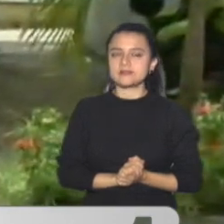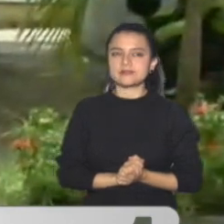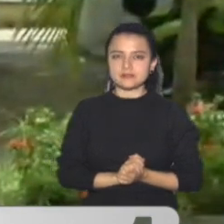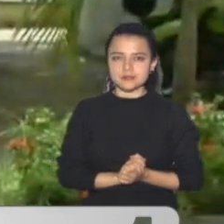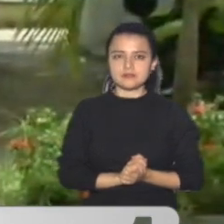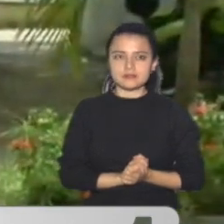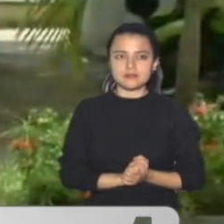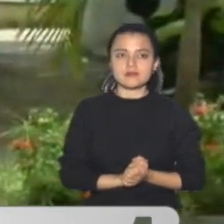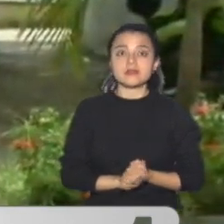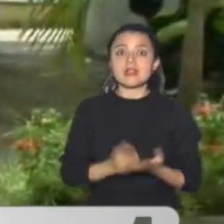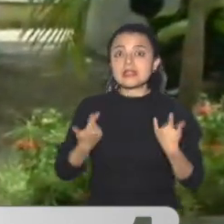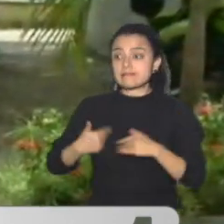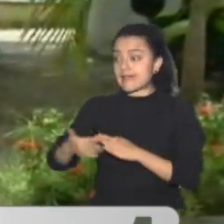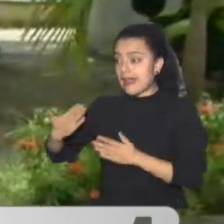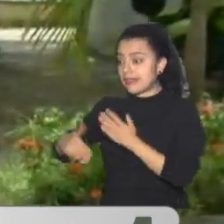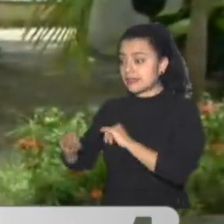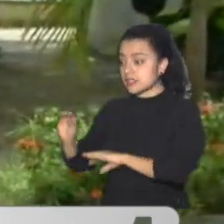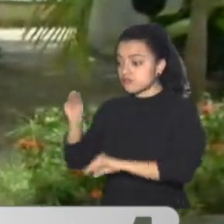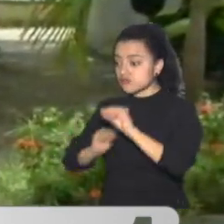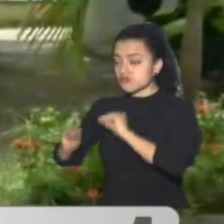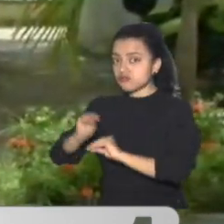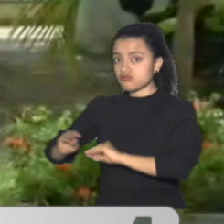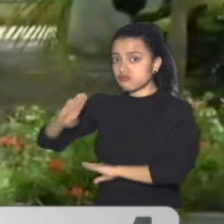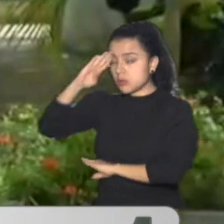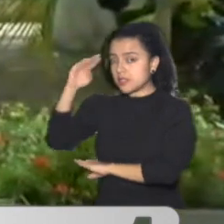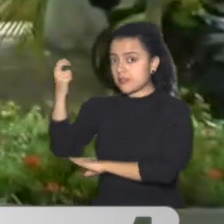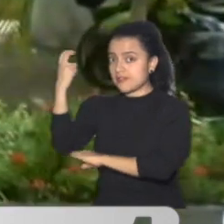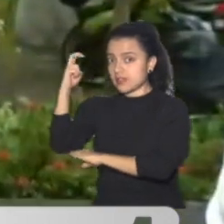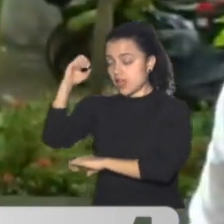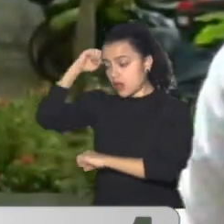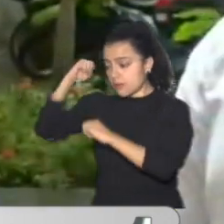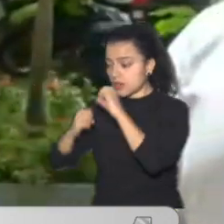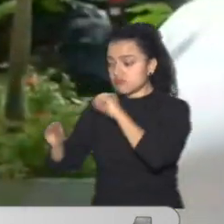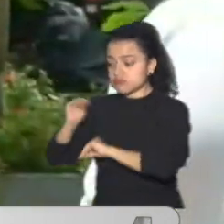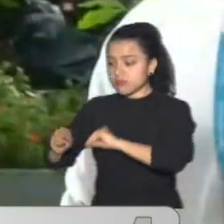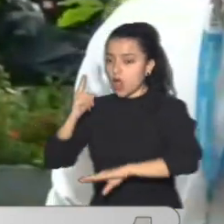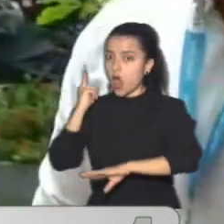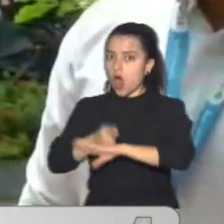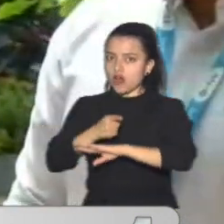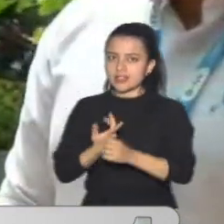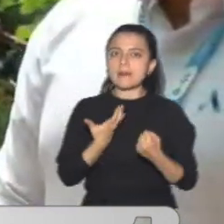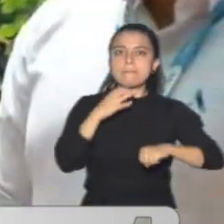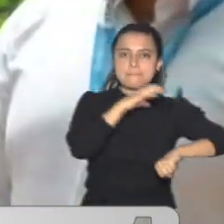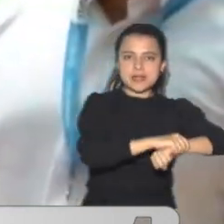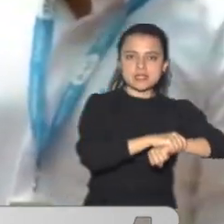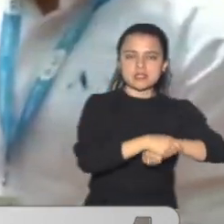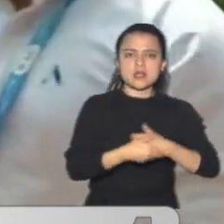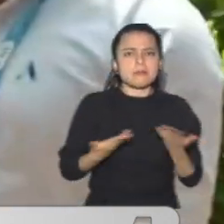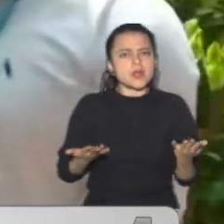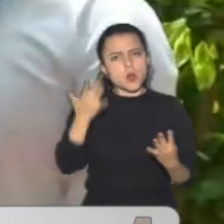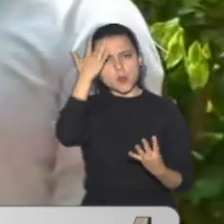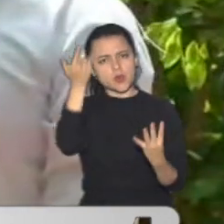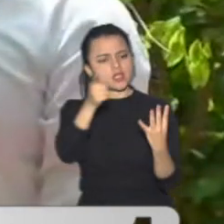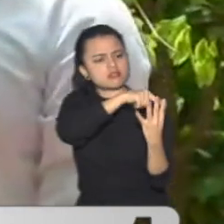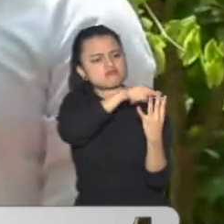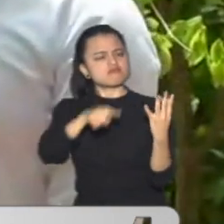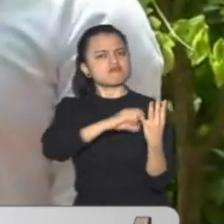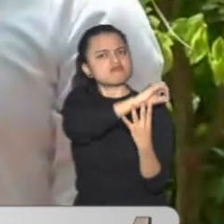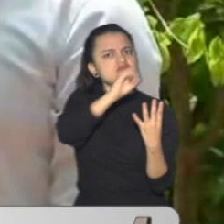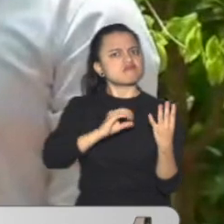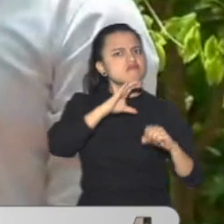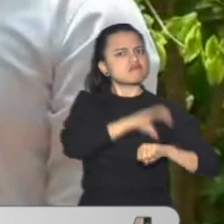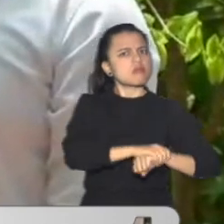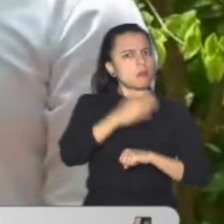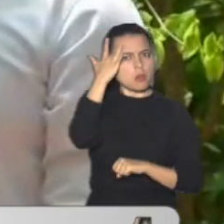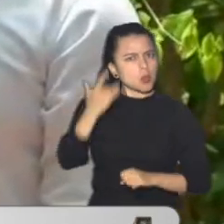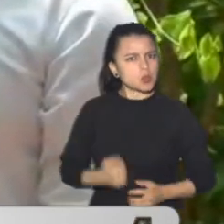rural del departamento del atlántico el rápido castilla gerente de aire atlántico que así esta gente para llegar a la defraudación